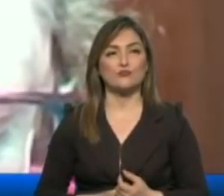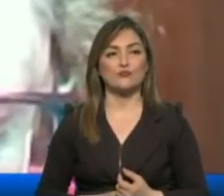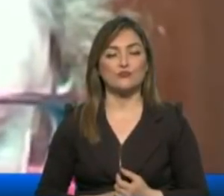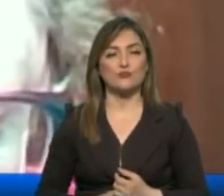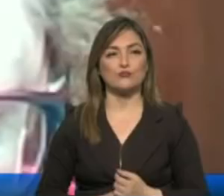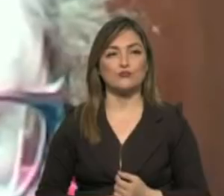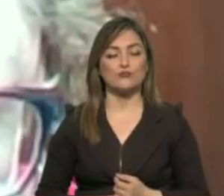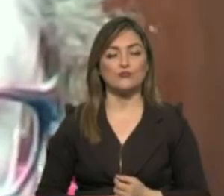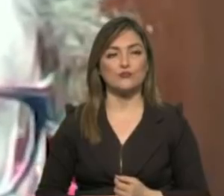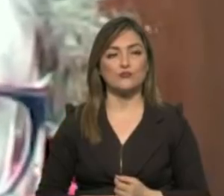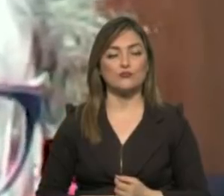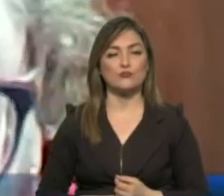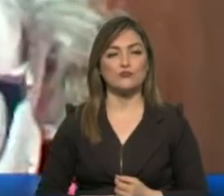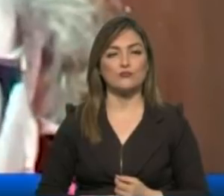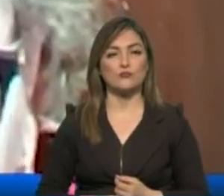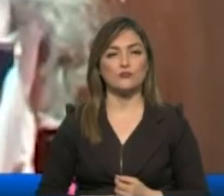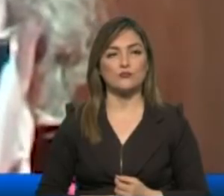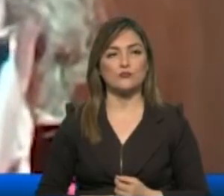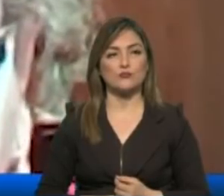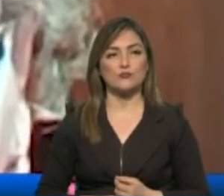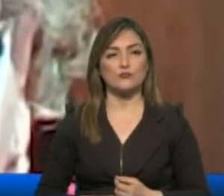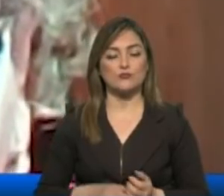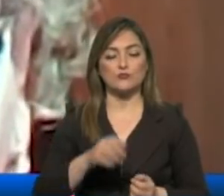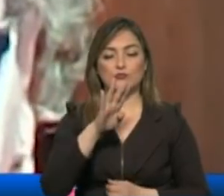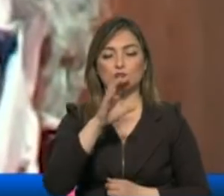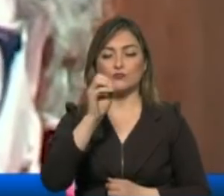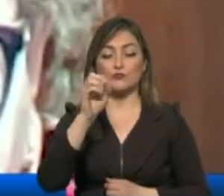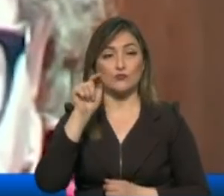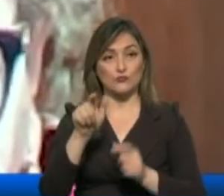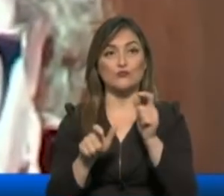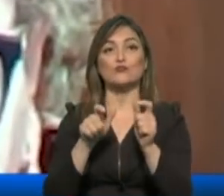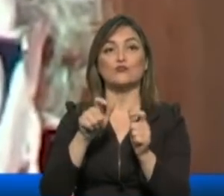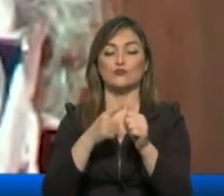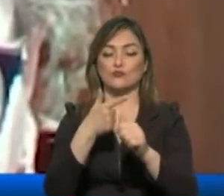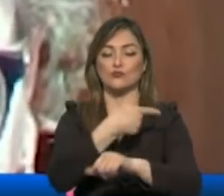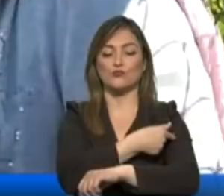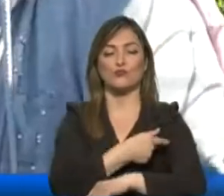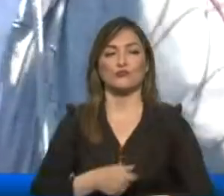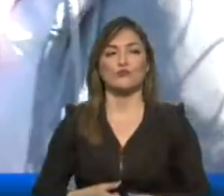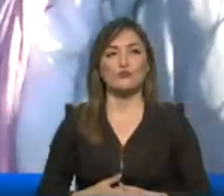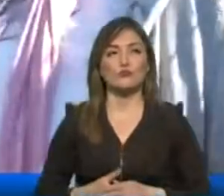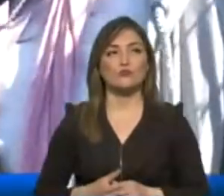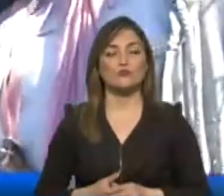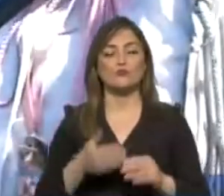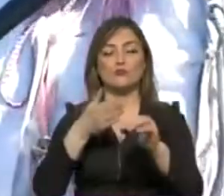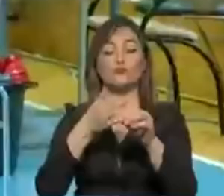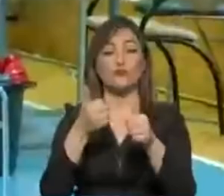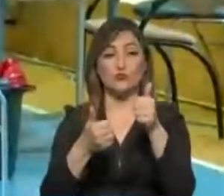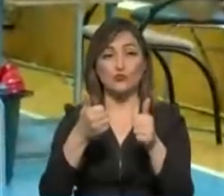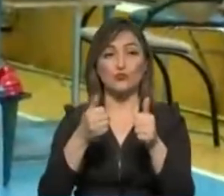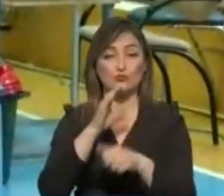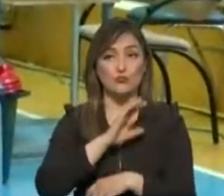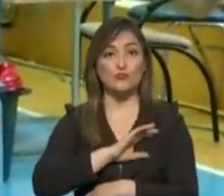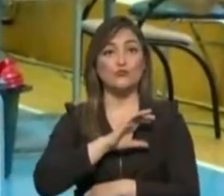Nosotros hemos visto, están cerca de 400.000 personas ya con la primera dosis. El objetivo del Cabildo